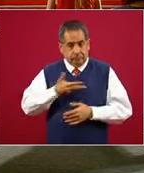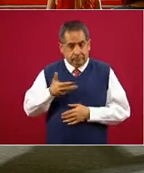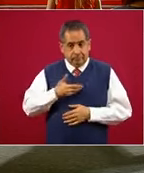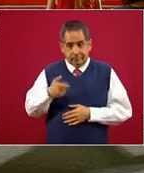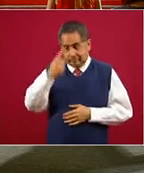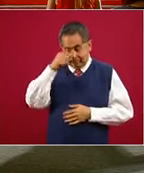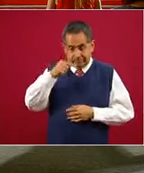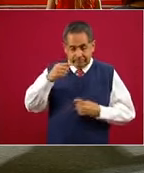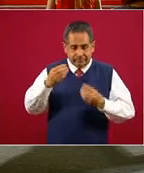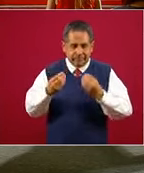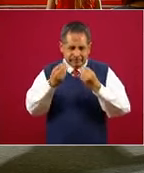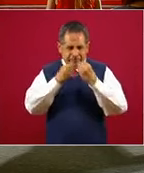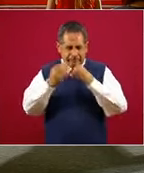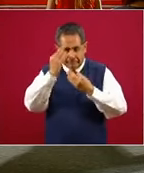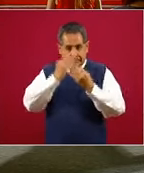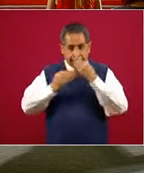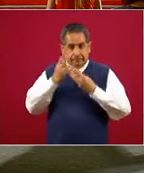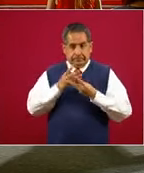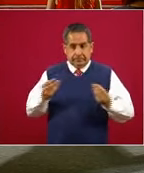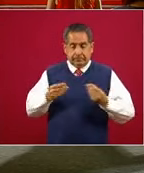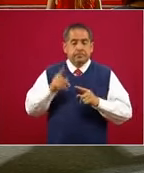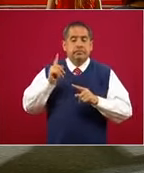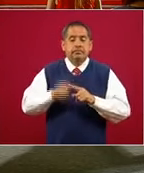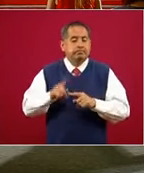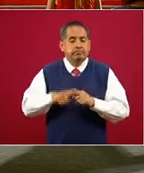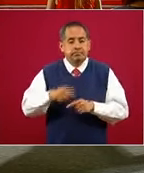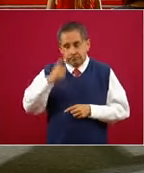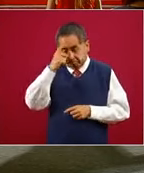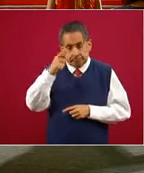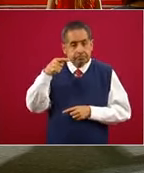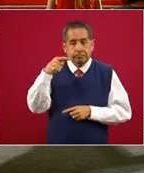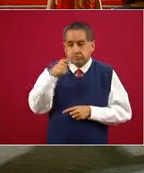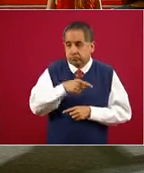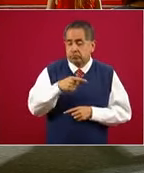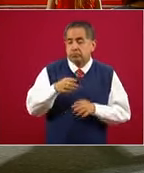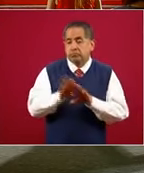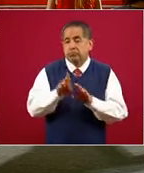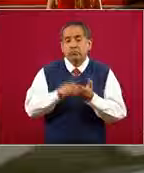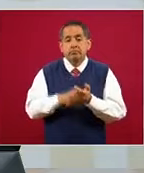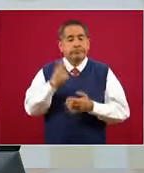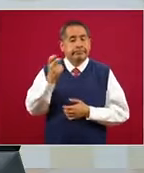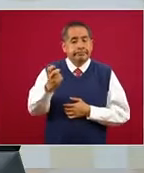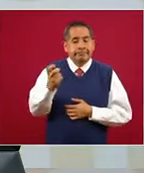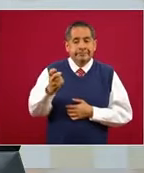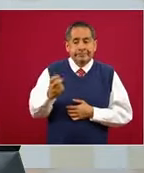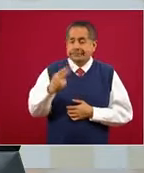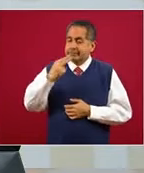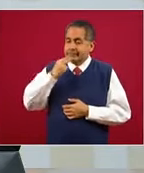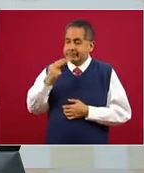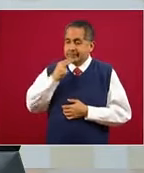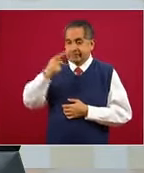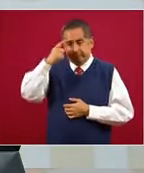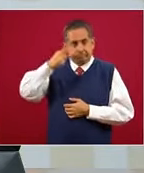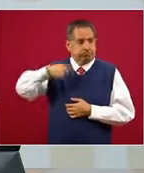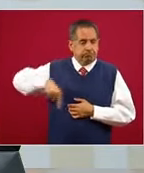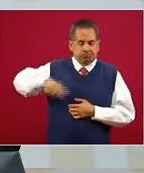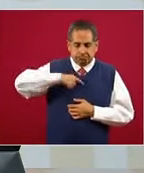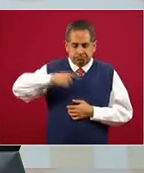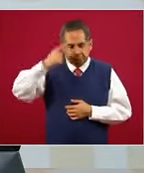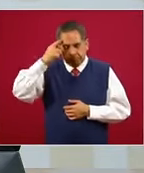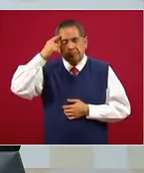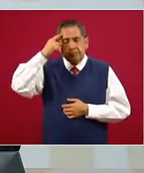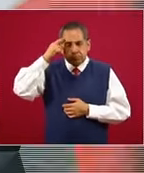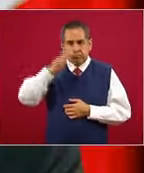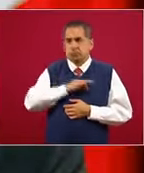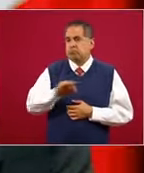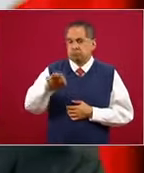lo hemos comentado en otras ocasiones, es una manera muy pragmática que nos ha llevado a